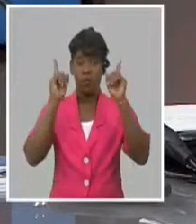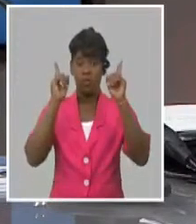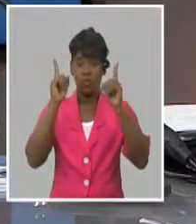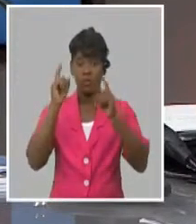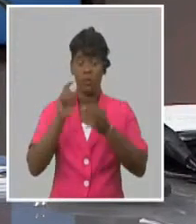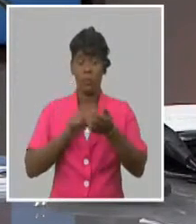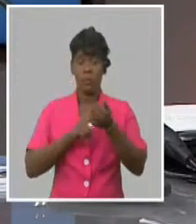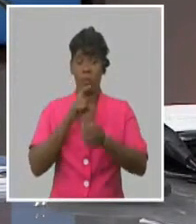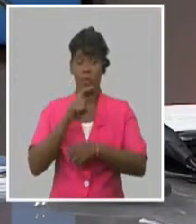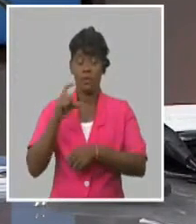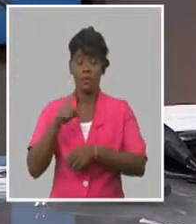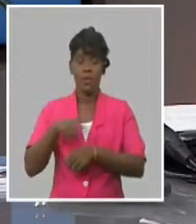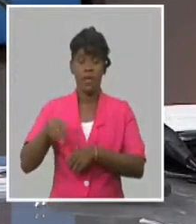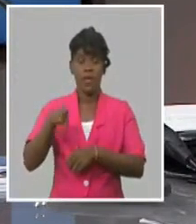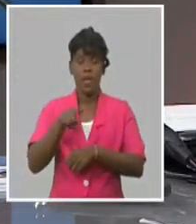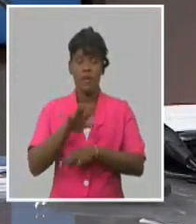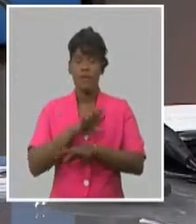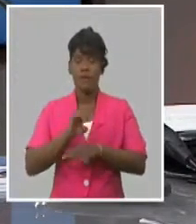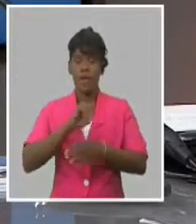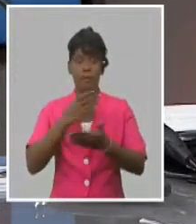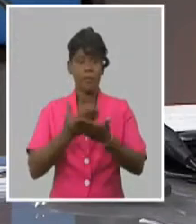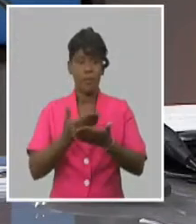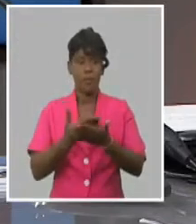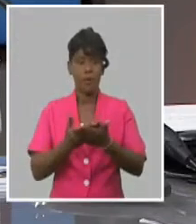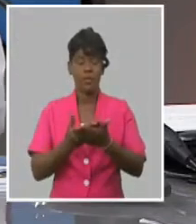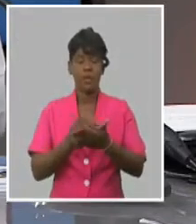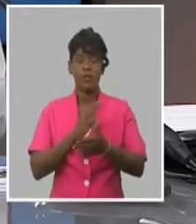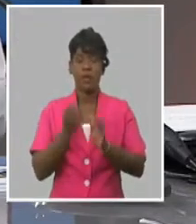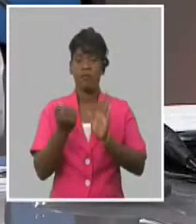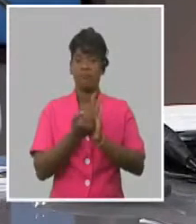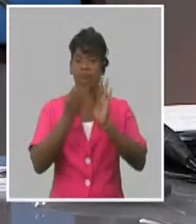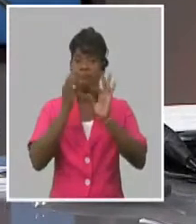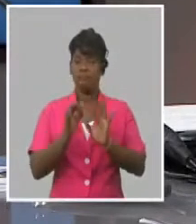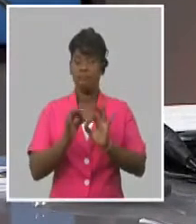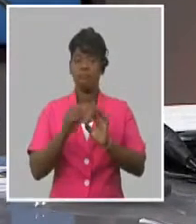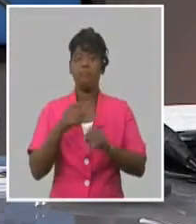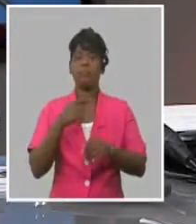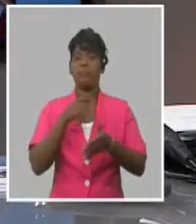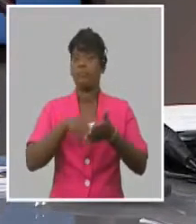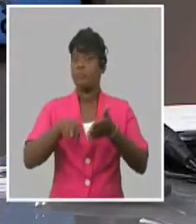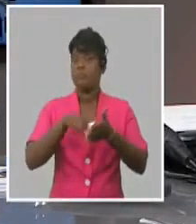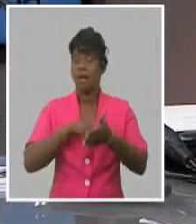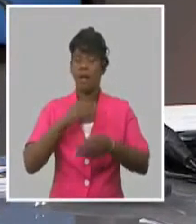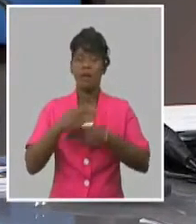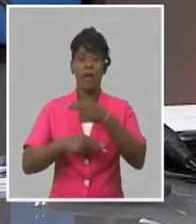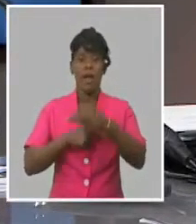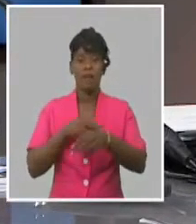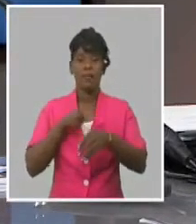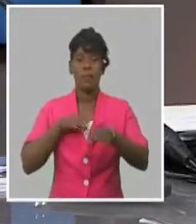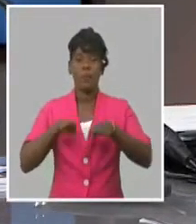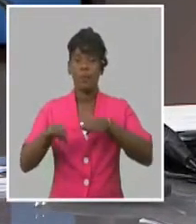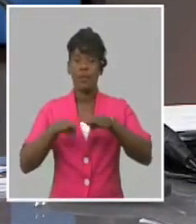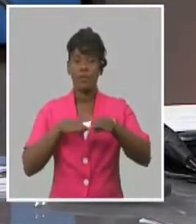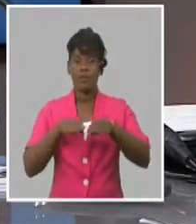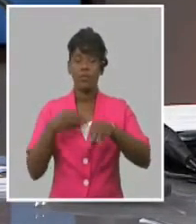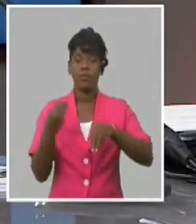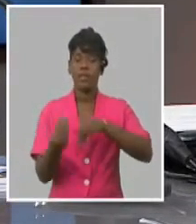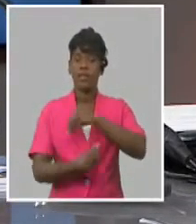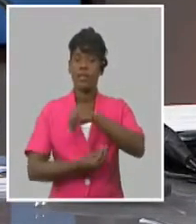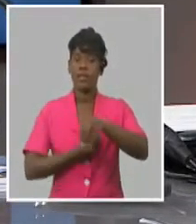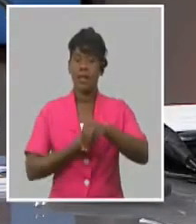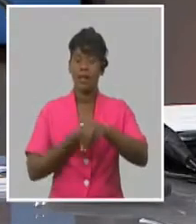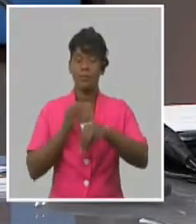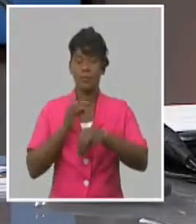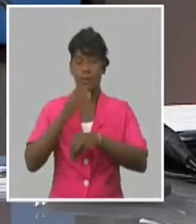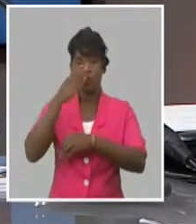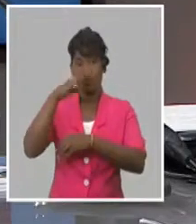se han aprobado lineamientos relacionados con la tarea, ordenamiento, dicho de otra manera. Fíjate,